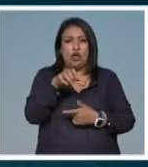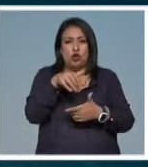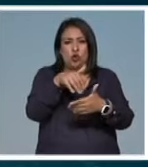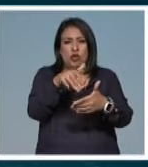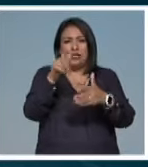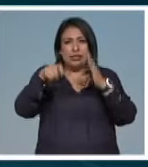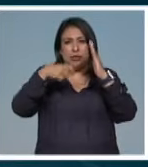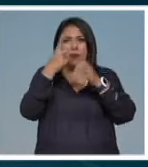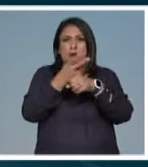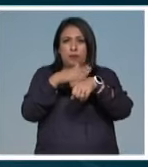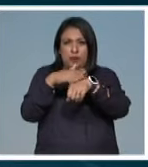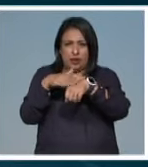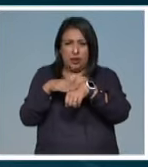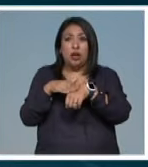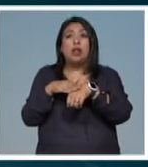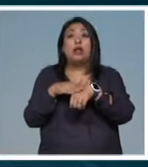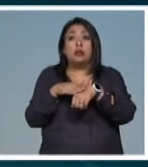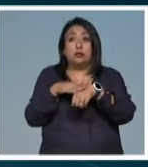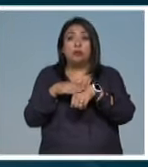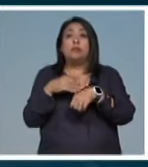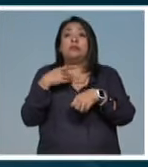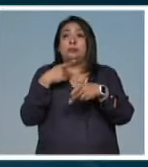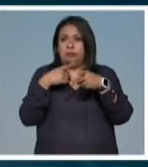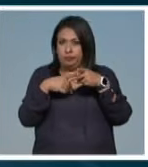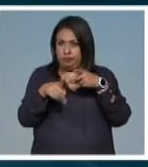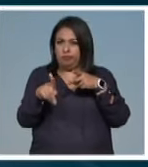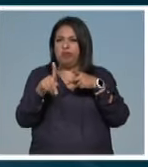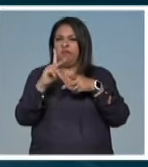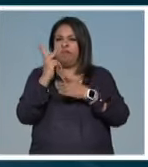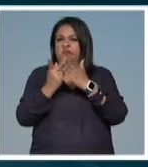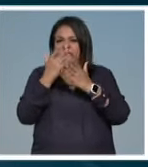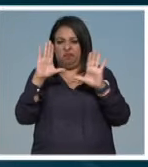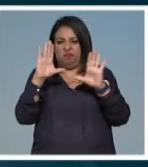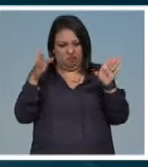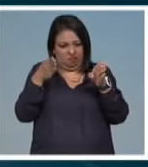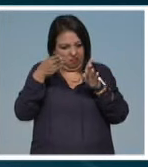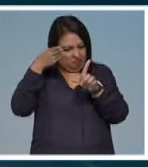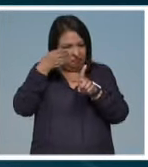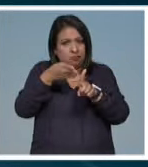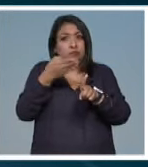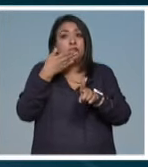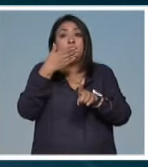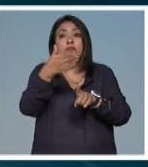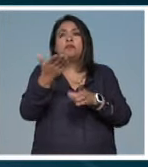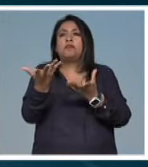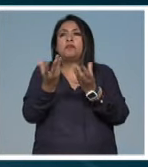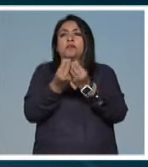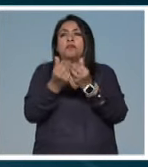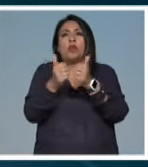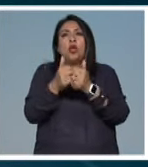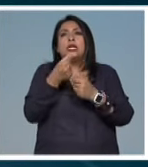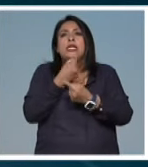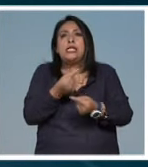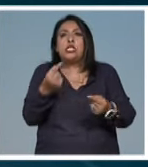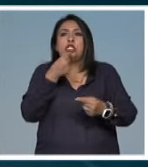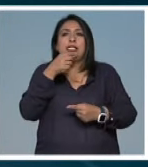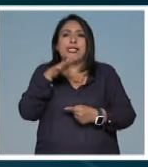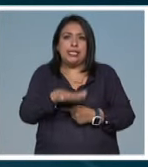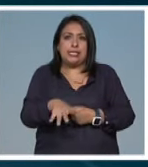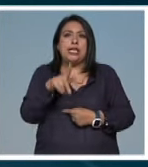cinematográficos, en una convocatoria, que nos empezó a consolidar el proyecto. En cercana colaboración con los niños y